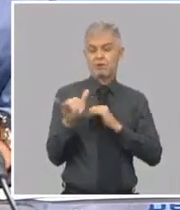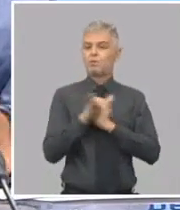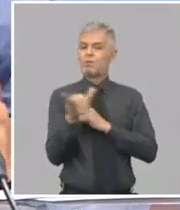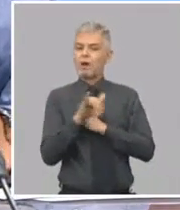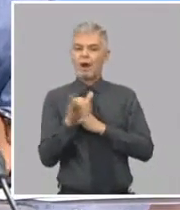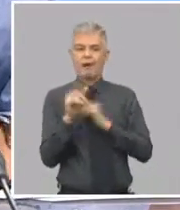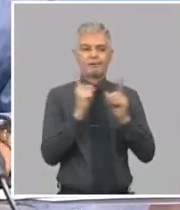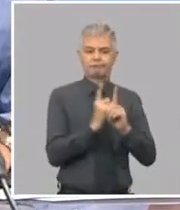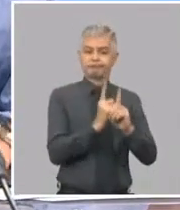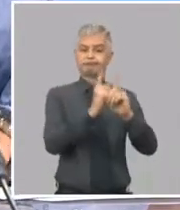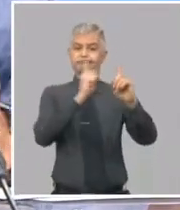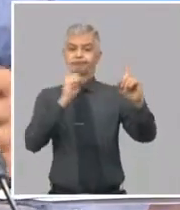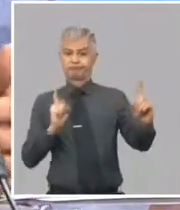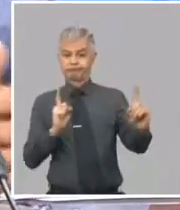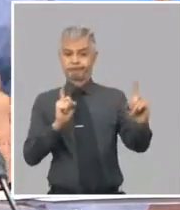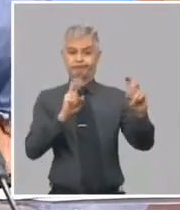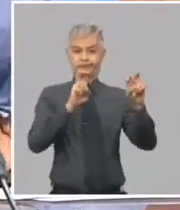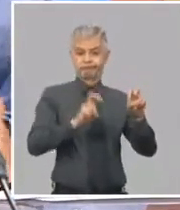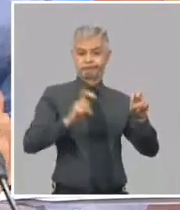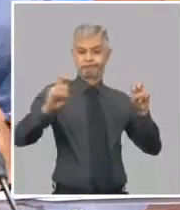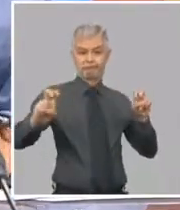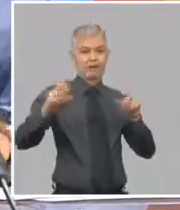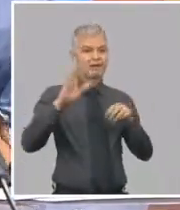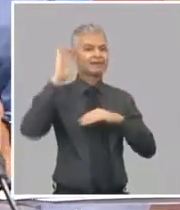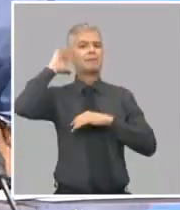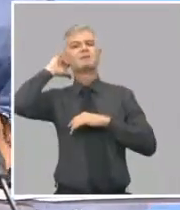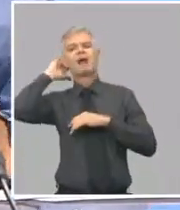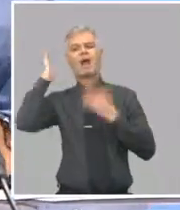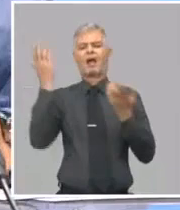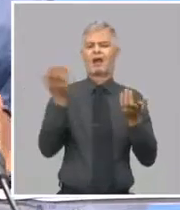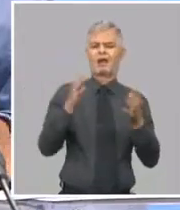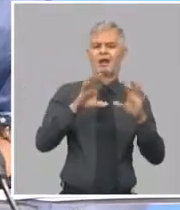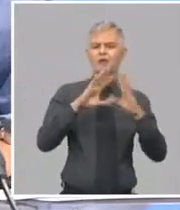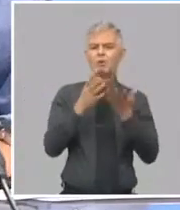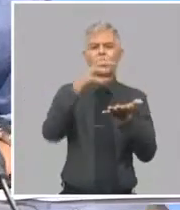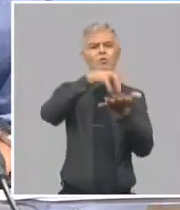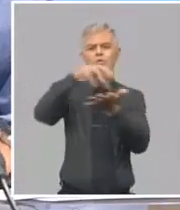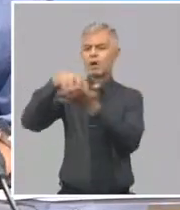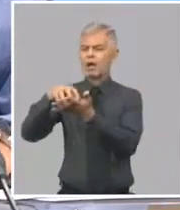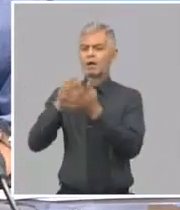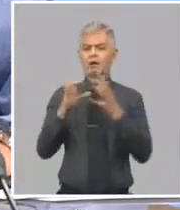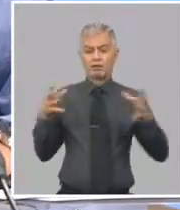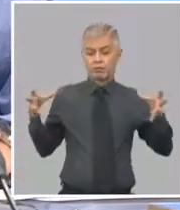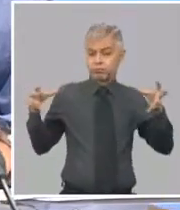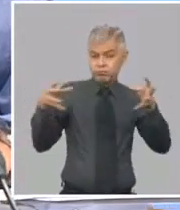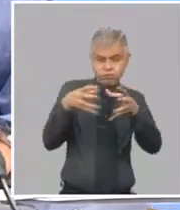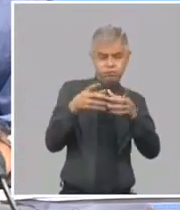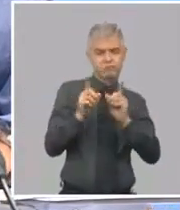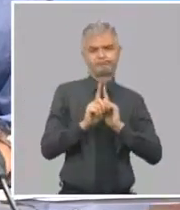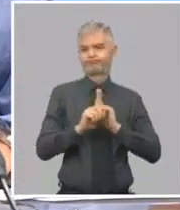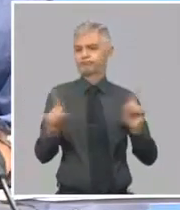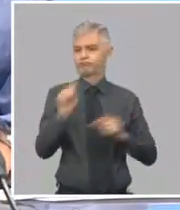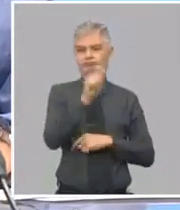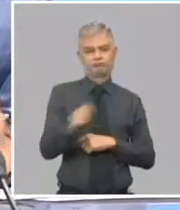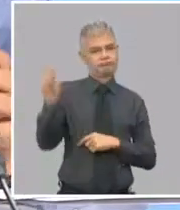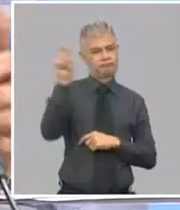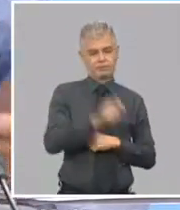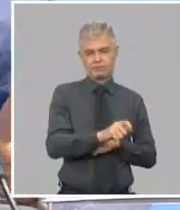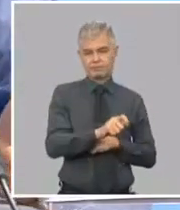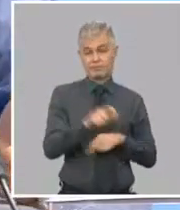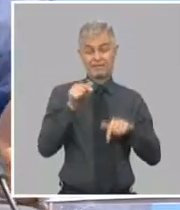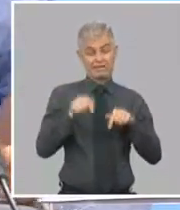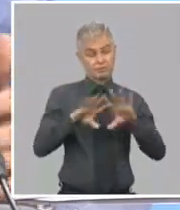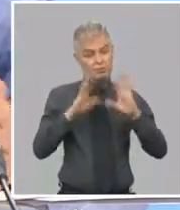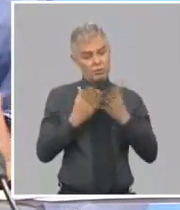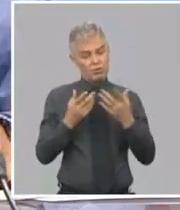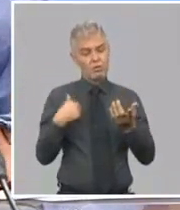mantener el distanciamiento sobre todo en las terminales en las estaciones los lugares evitar la aglomeración nosotros esto es